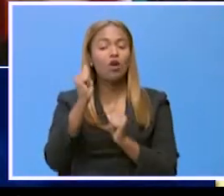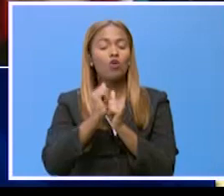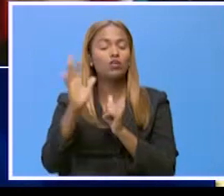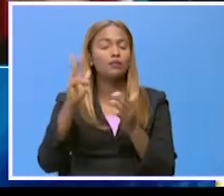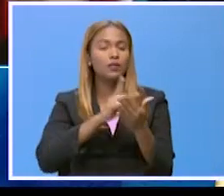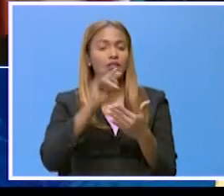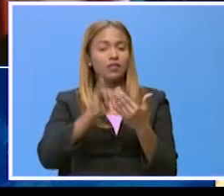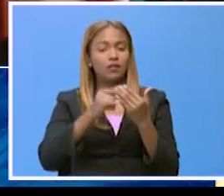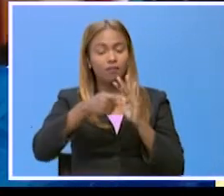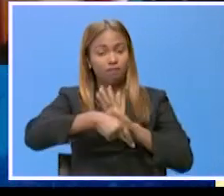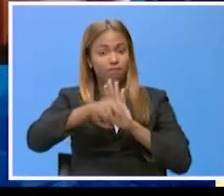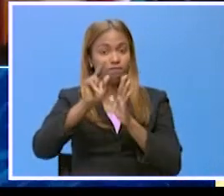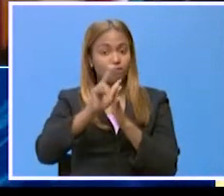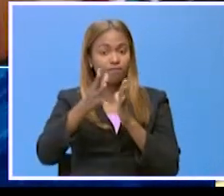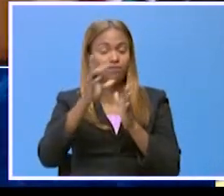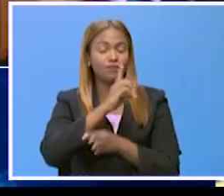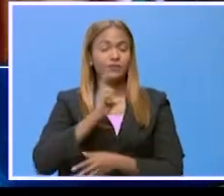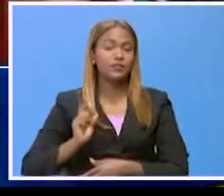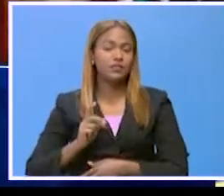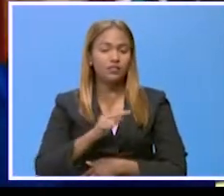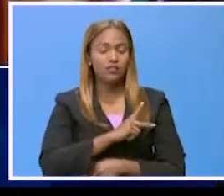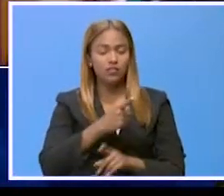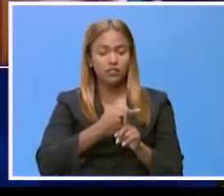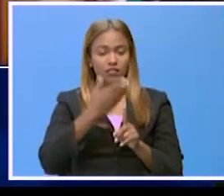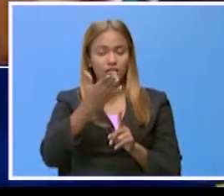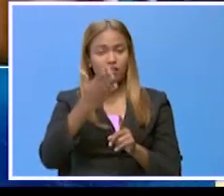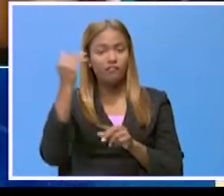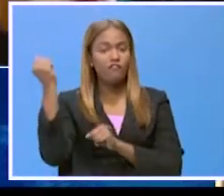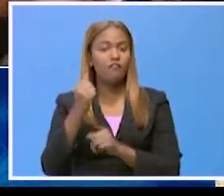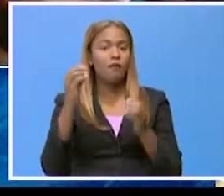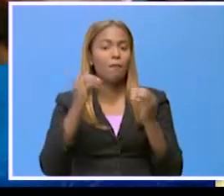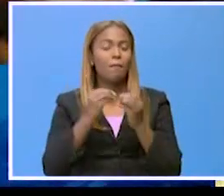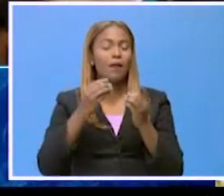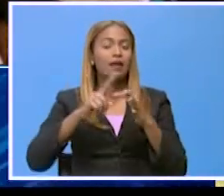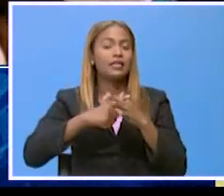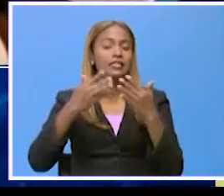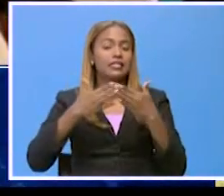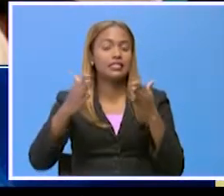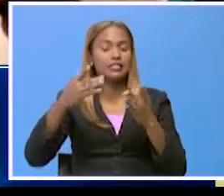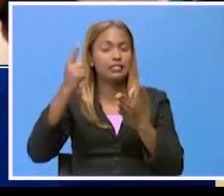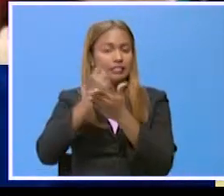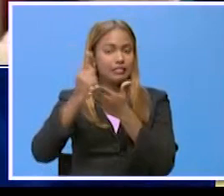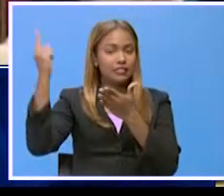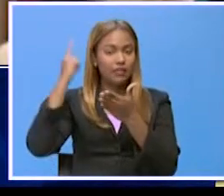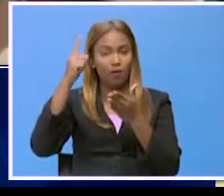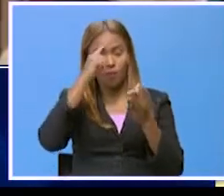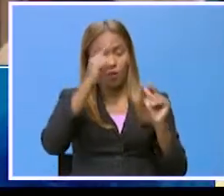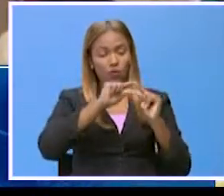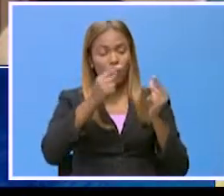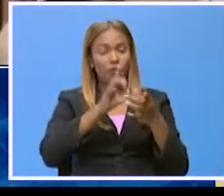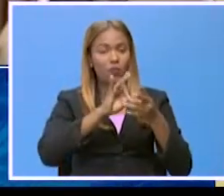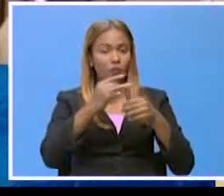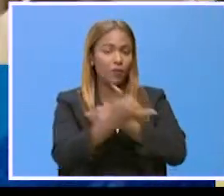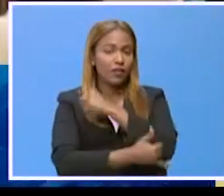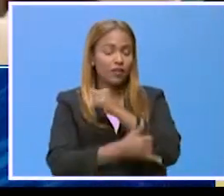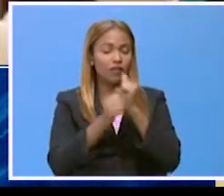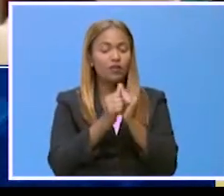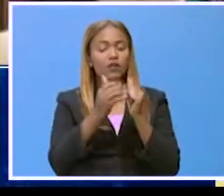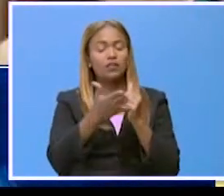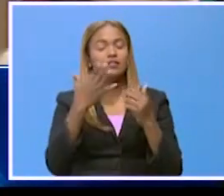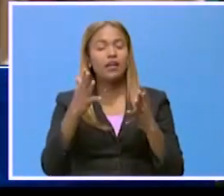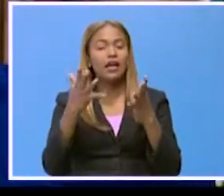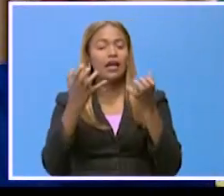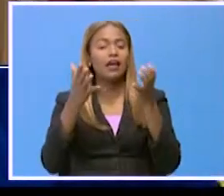proyecto de resolución la diputada de ultramar fortalece la campaña iniciada semanas atrás por alianza país con la cual se ha estado